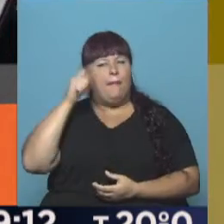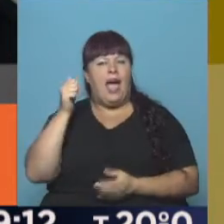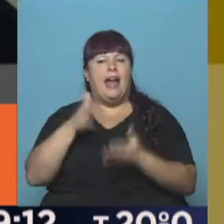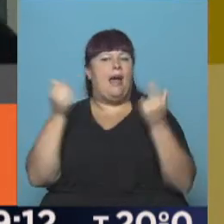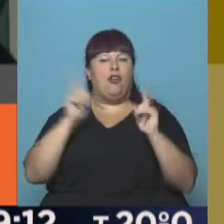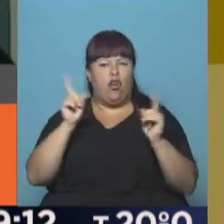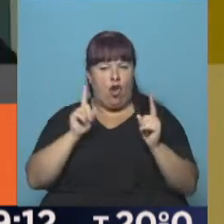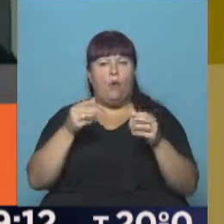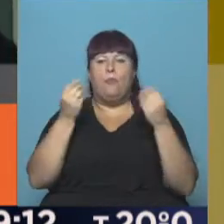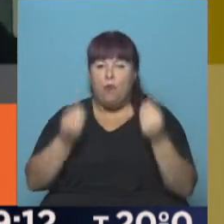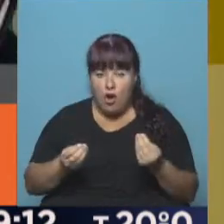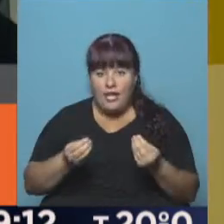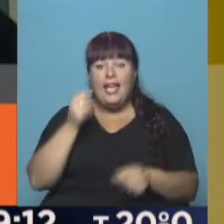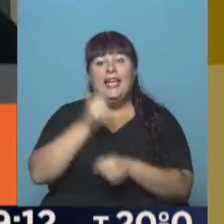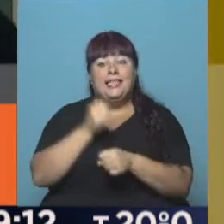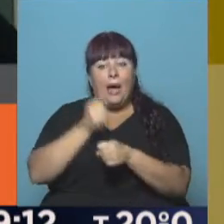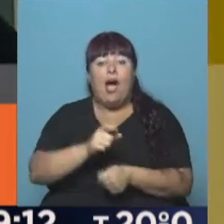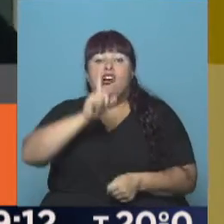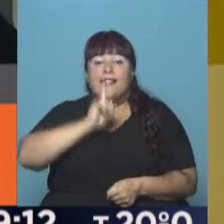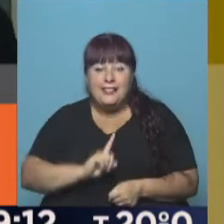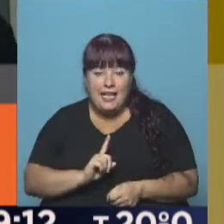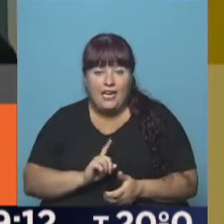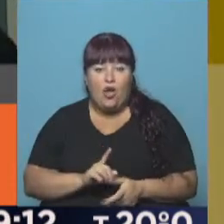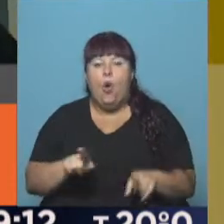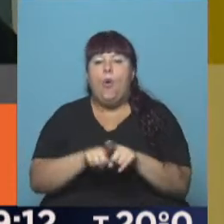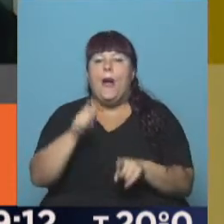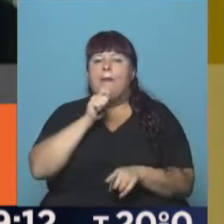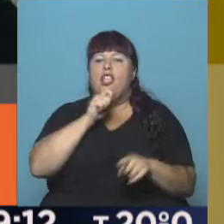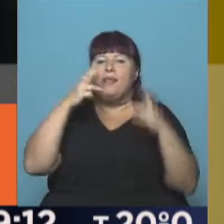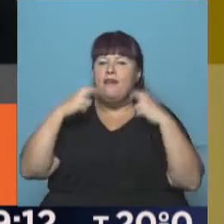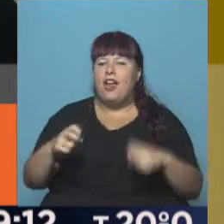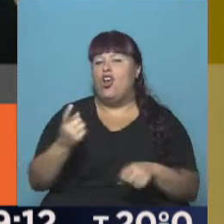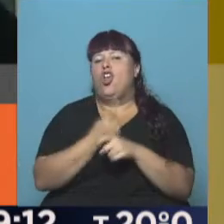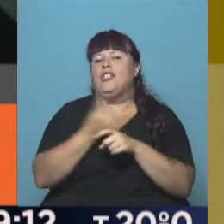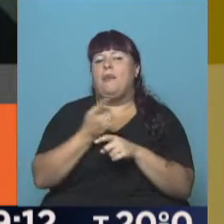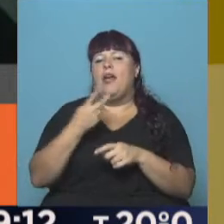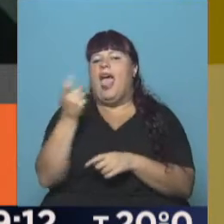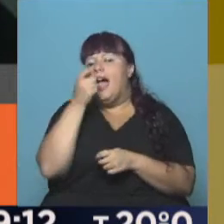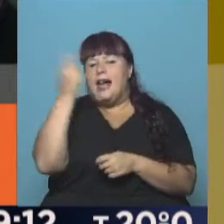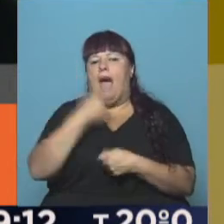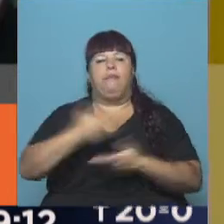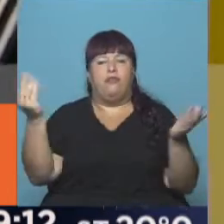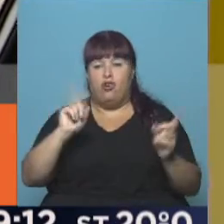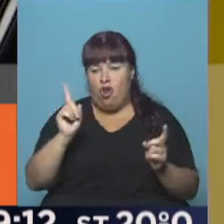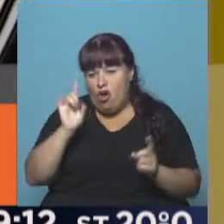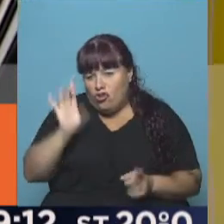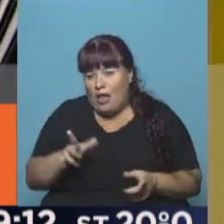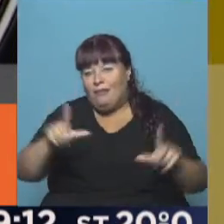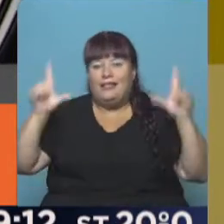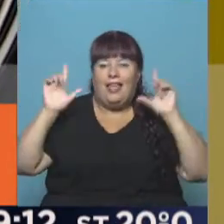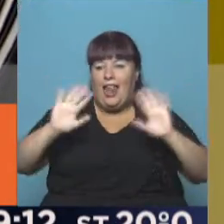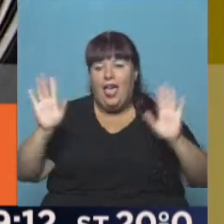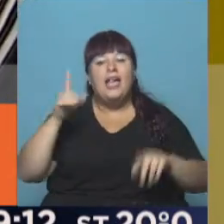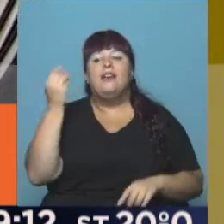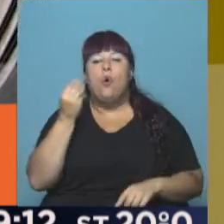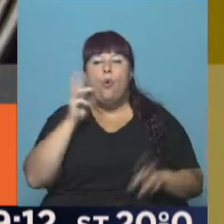enseguida. ¿Por qué? Porque un trabajo serio es como el periodismo de investigación, no puede salir en 2 segundos, sino es simplemente una pancarta. Lo que